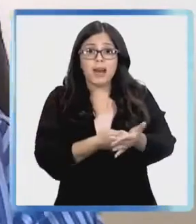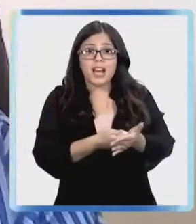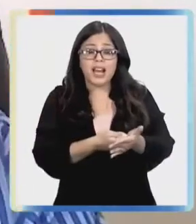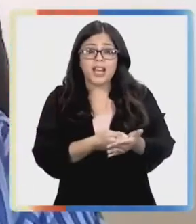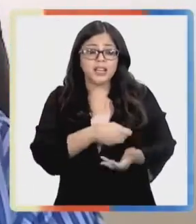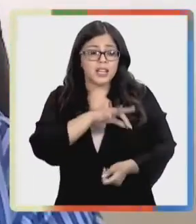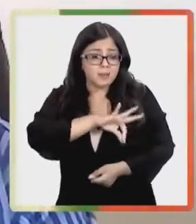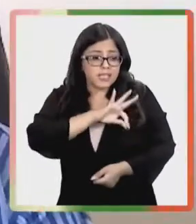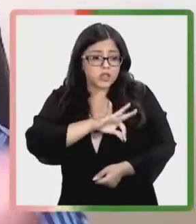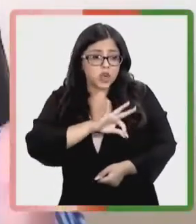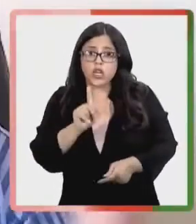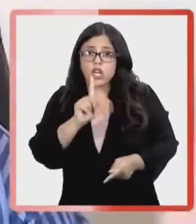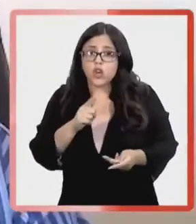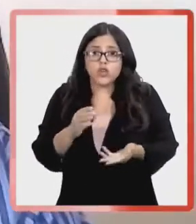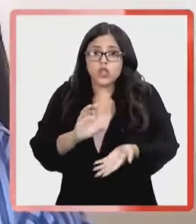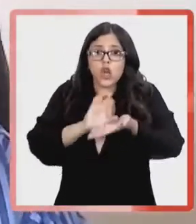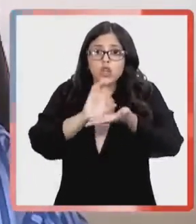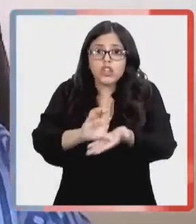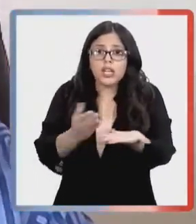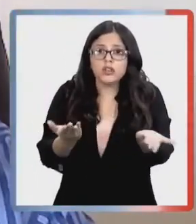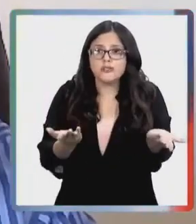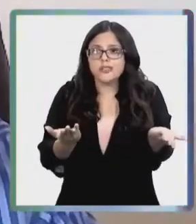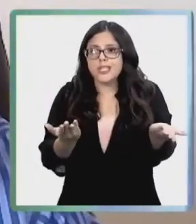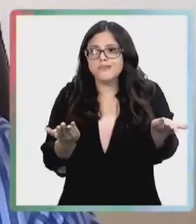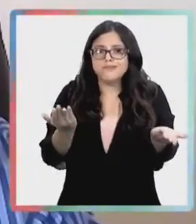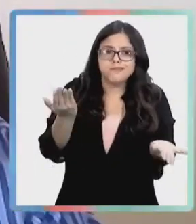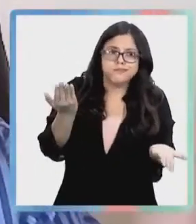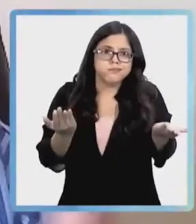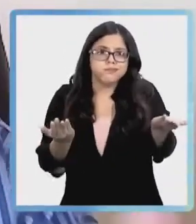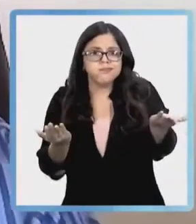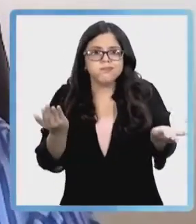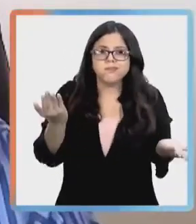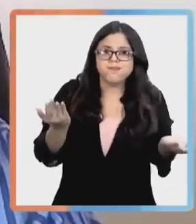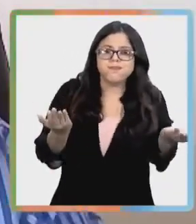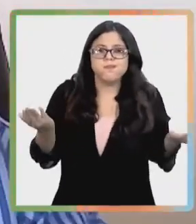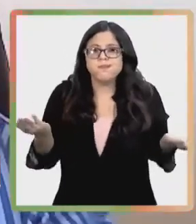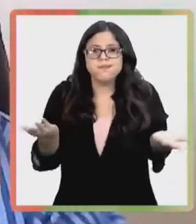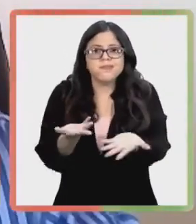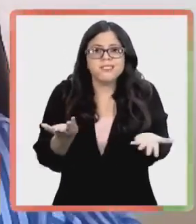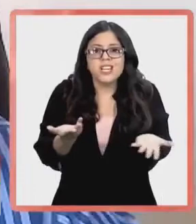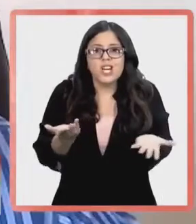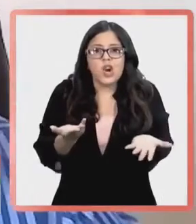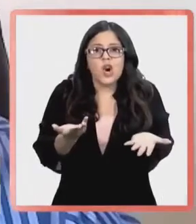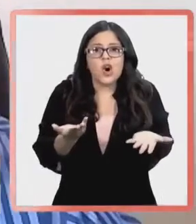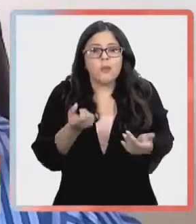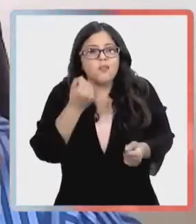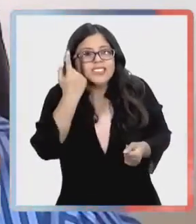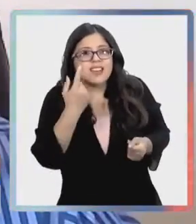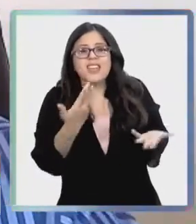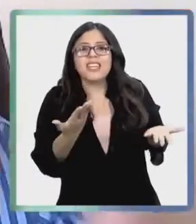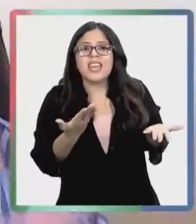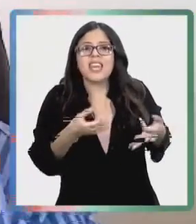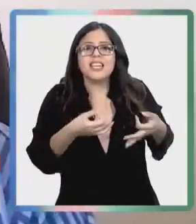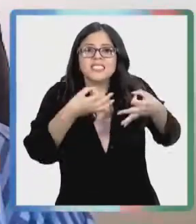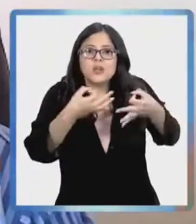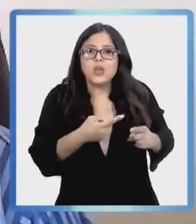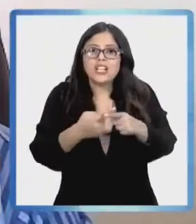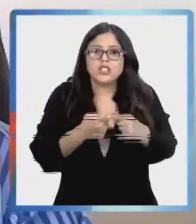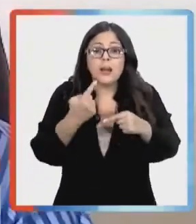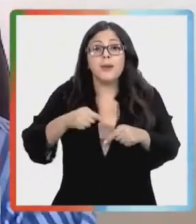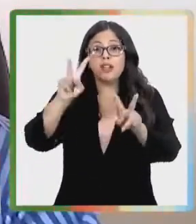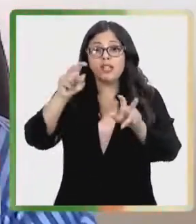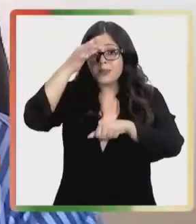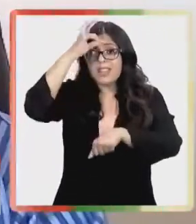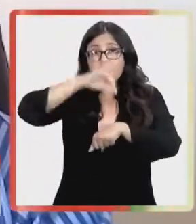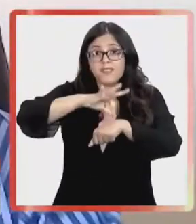se lo dan. O sea, es un limbo perfecto, por decirlo así, porque no tiene por ninguna parte saber qué seguridad social va a tener. Pero en el caso de la